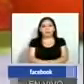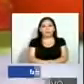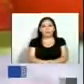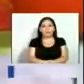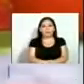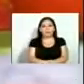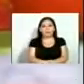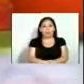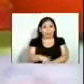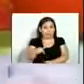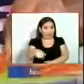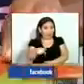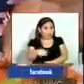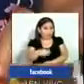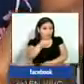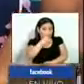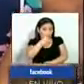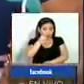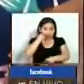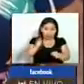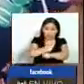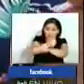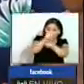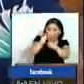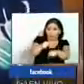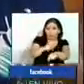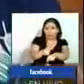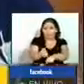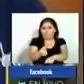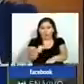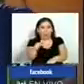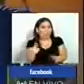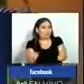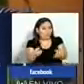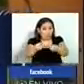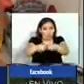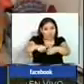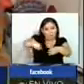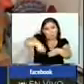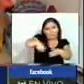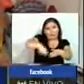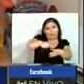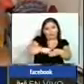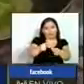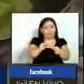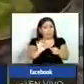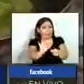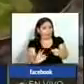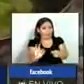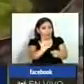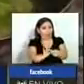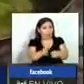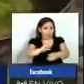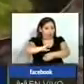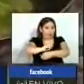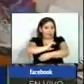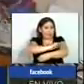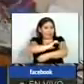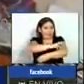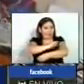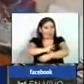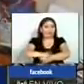La hora del desayuno Se aproxima Y en esta casa Se comerá huevo picado Pero con un toque extra De vegetales